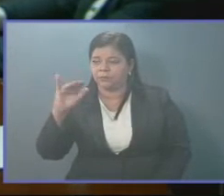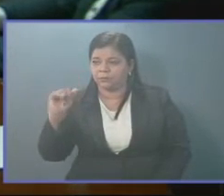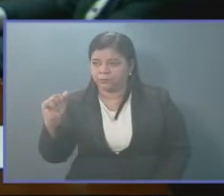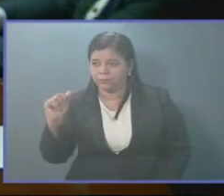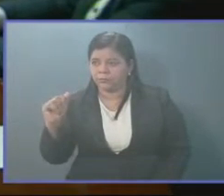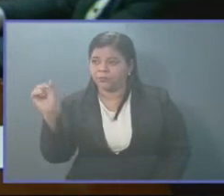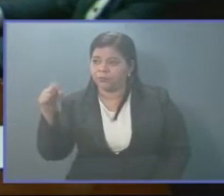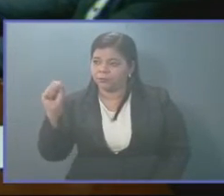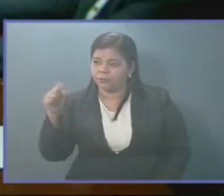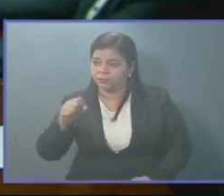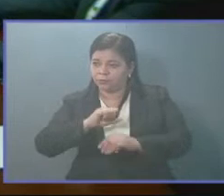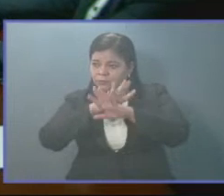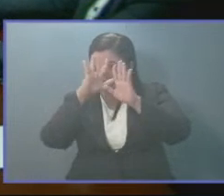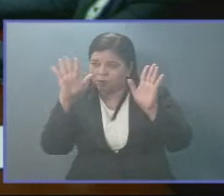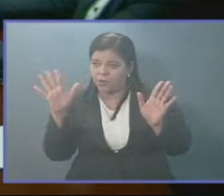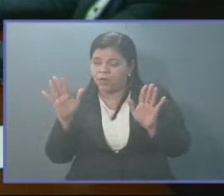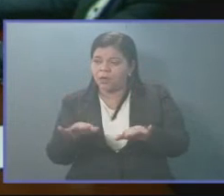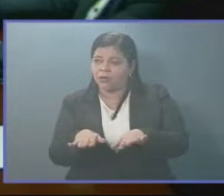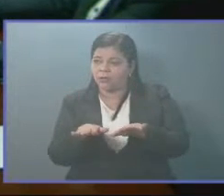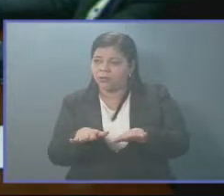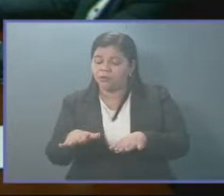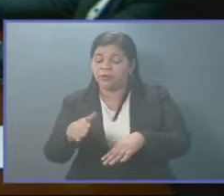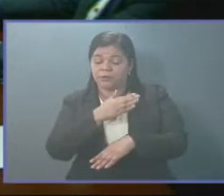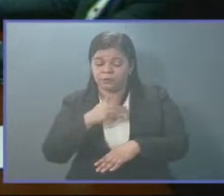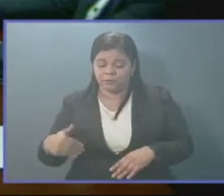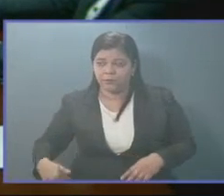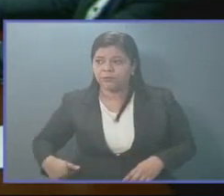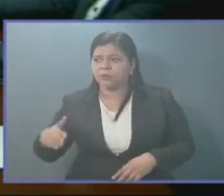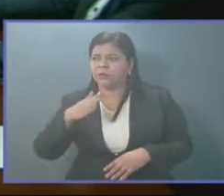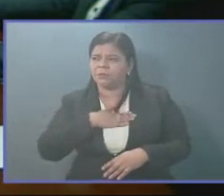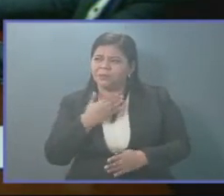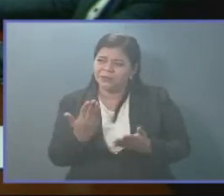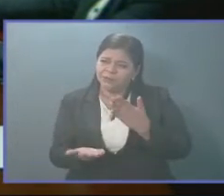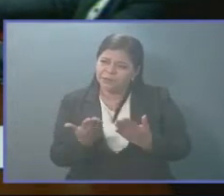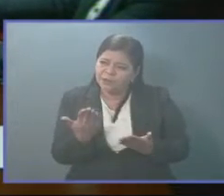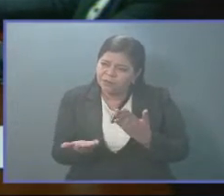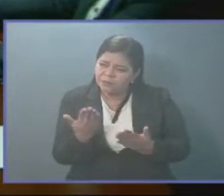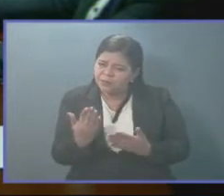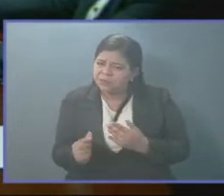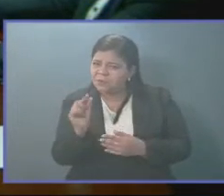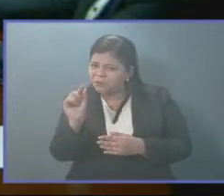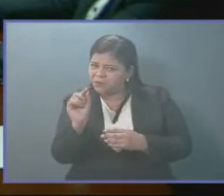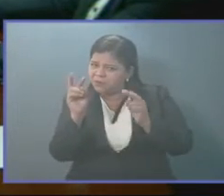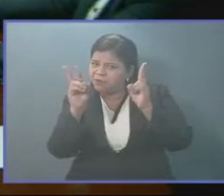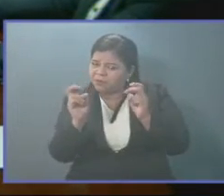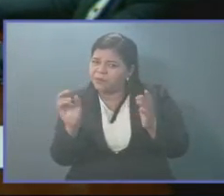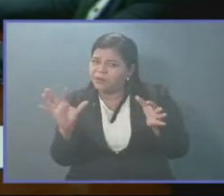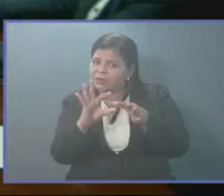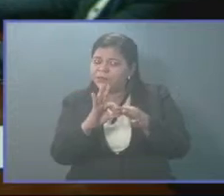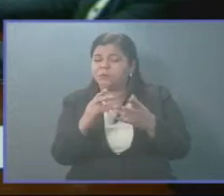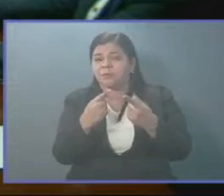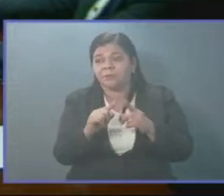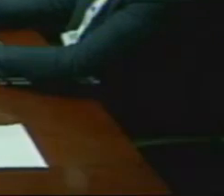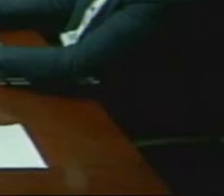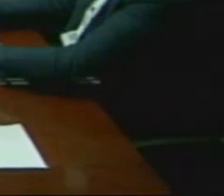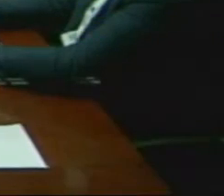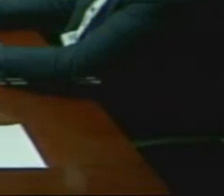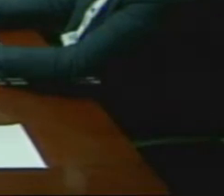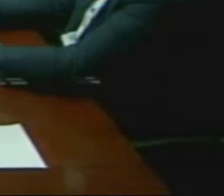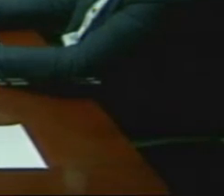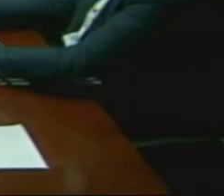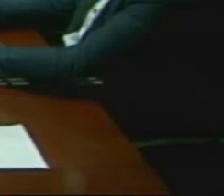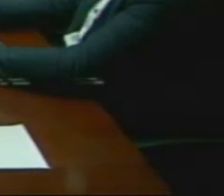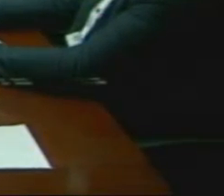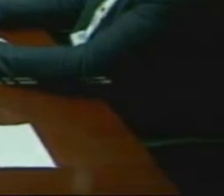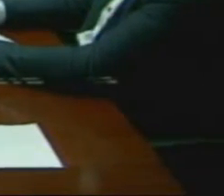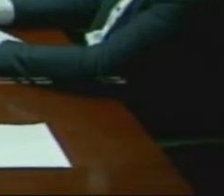Buenos días, gracias Presidenta. Quizás me voy a salir un poquito del tema. Tiene que ver con el código, pero en este caso tiene que ver con el tema